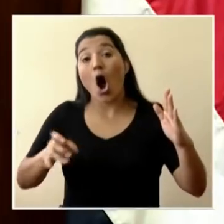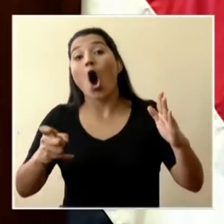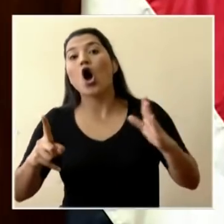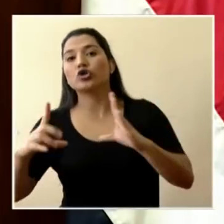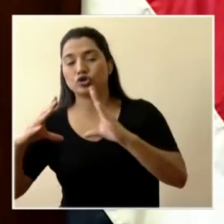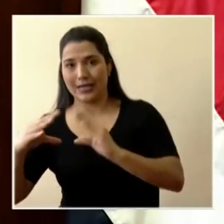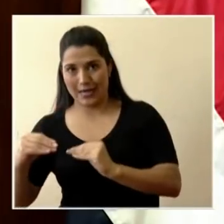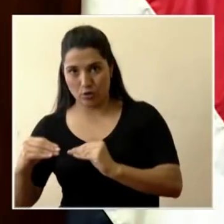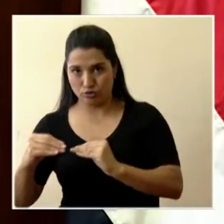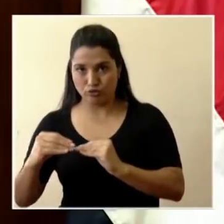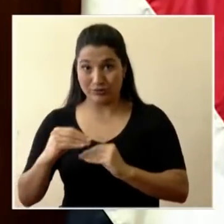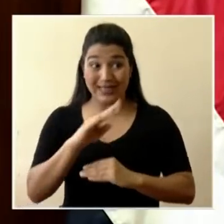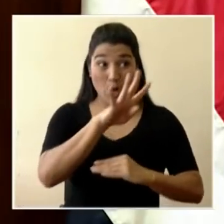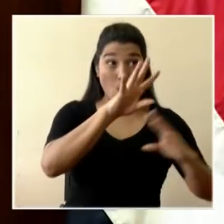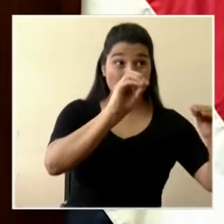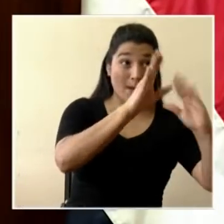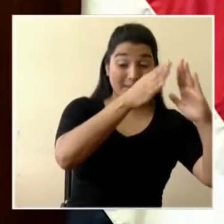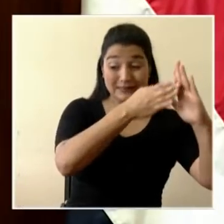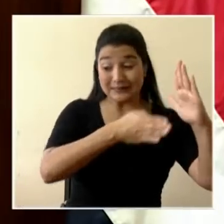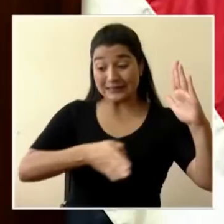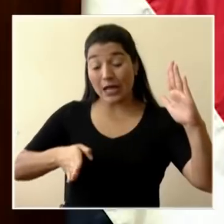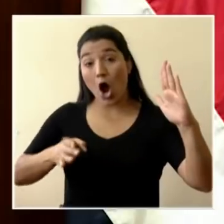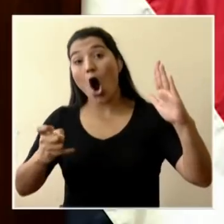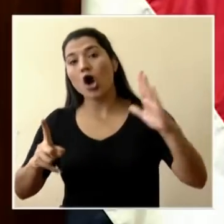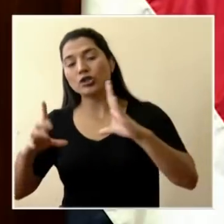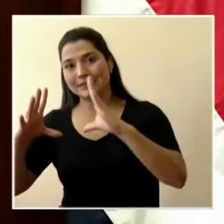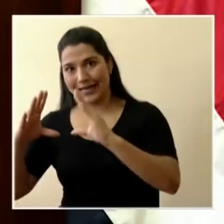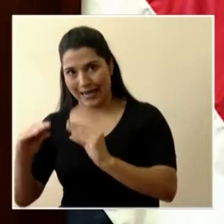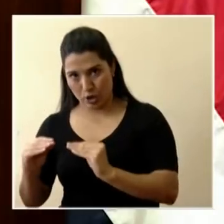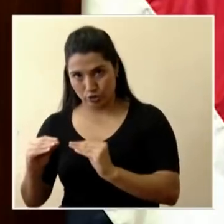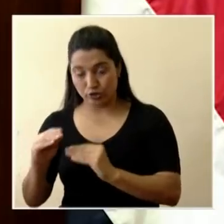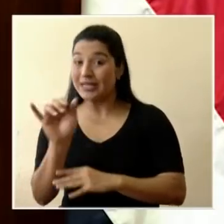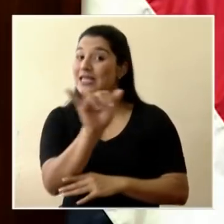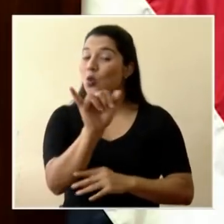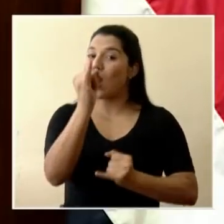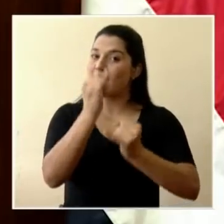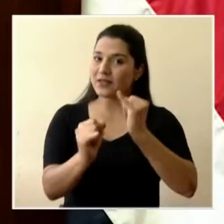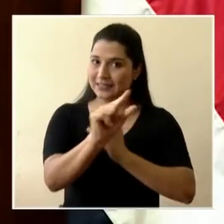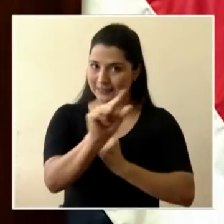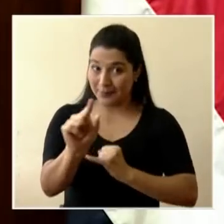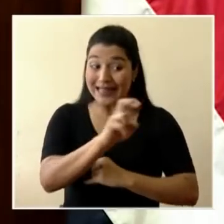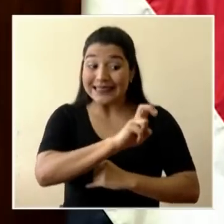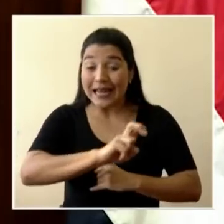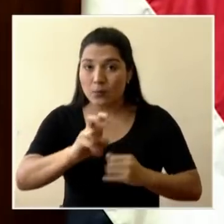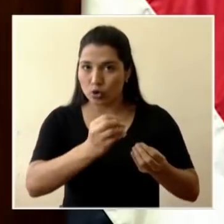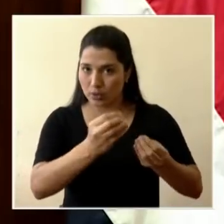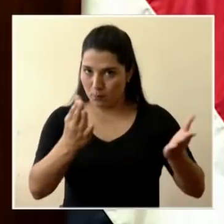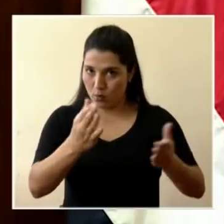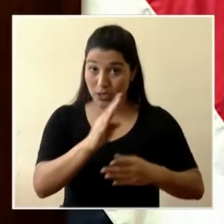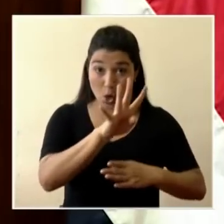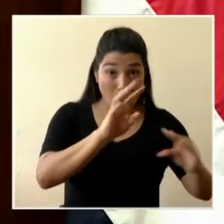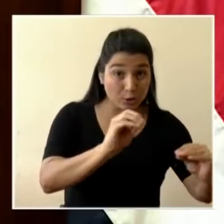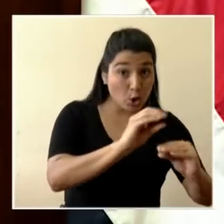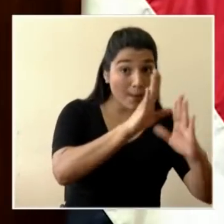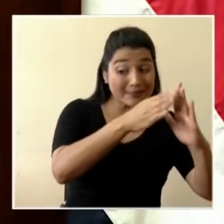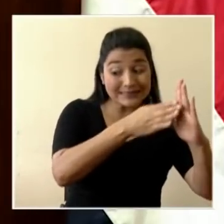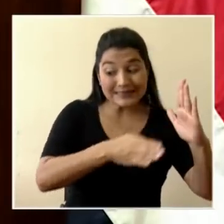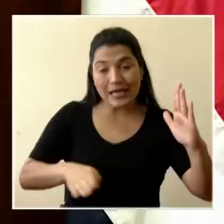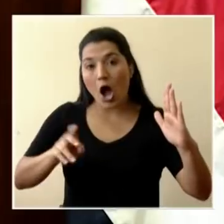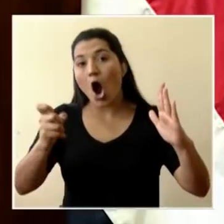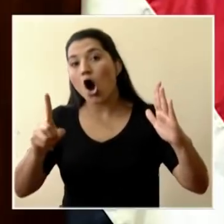público de 4 de la mañana a 11 de la noche, igual los fines de semana. Transporte público de 4 de la mañana a 11 de la